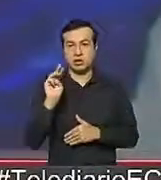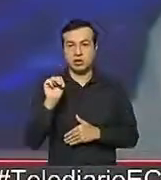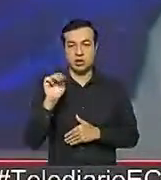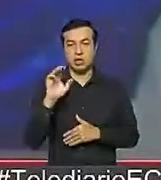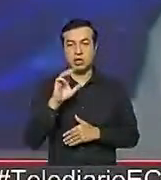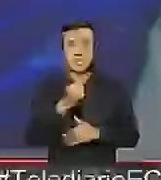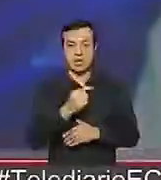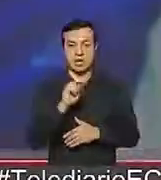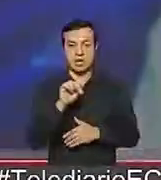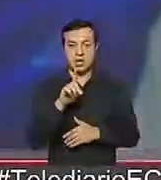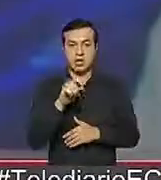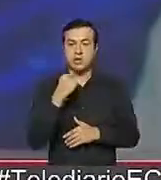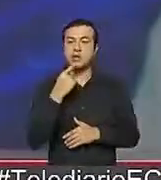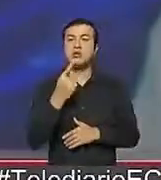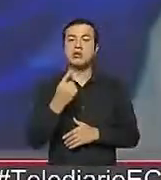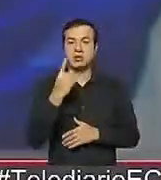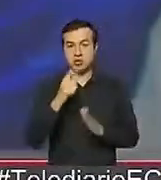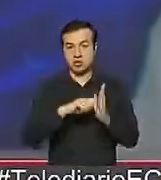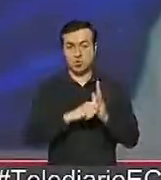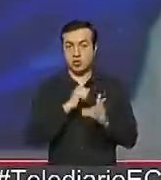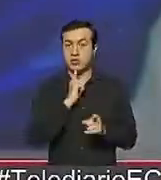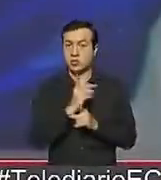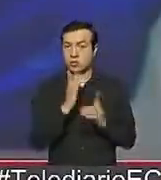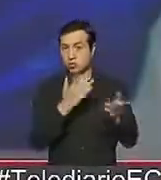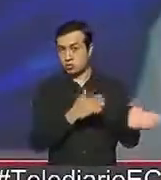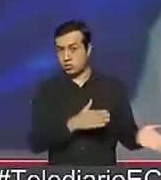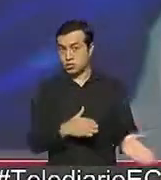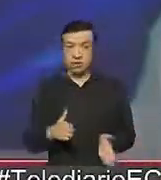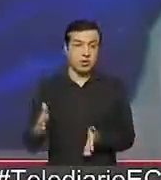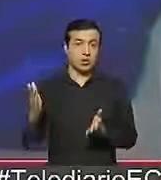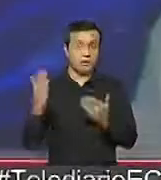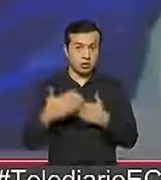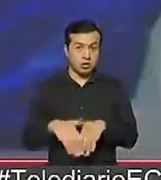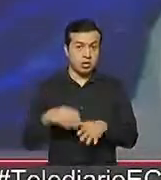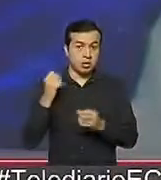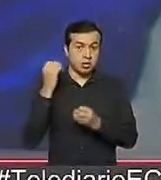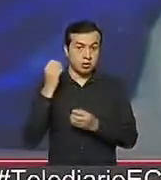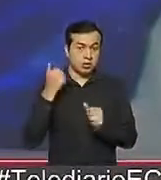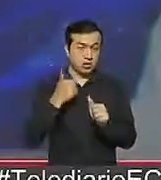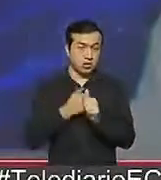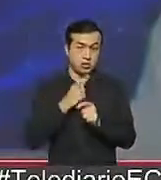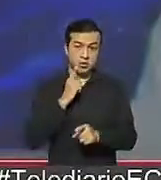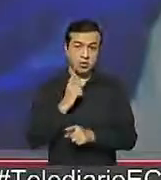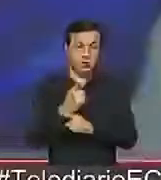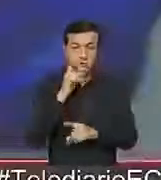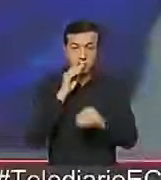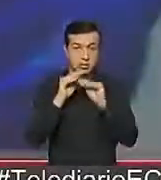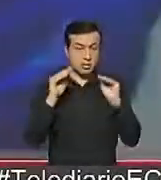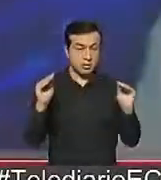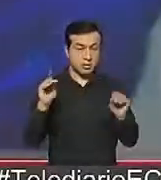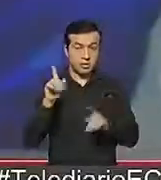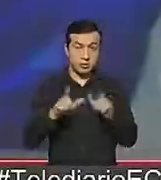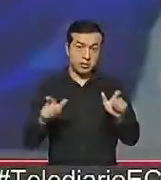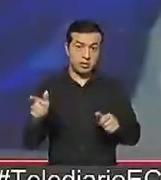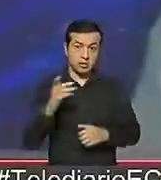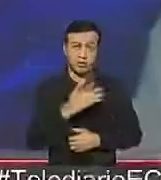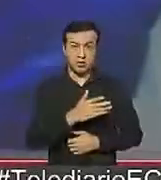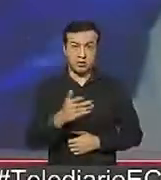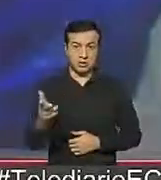Granda puntualizó que la Contraloría está por culminar los respectivos informes, donde se determinarán a los